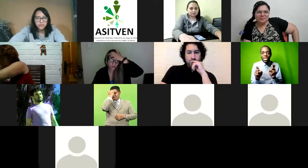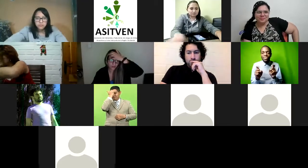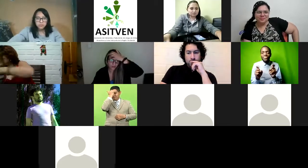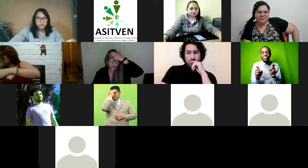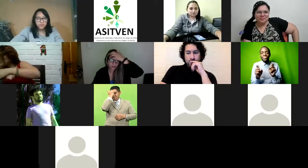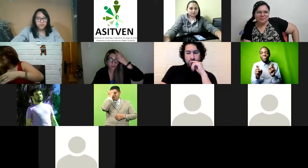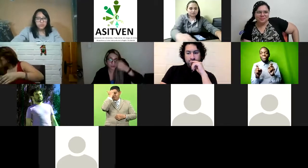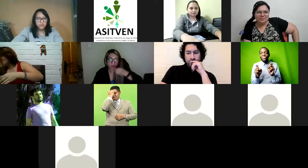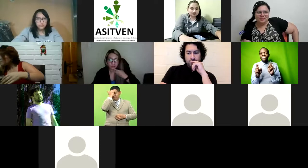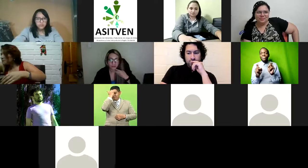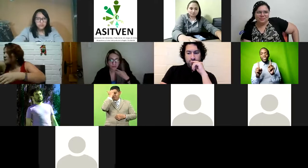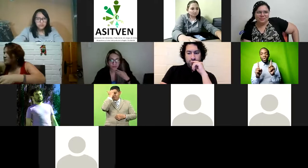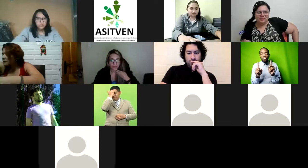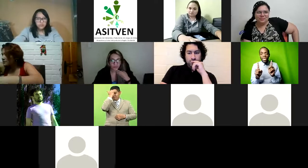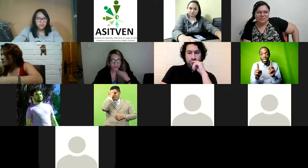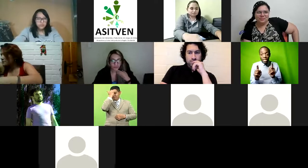sí?